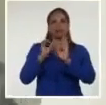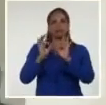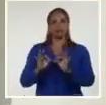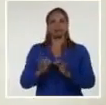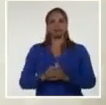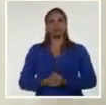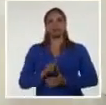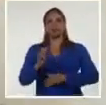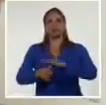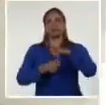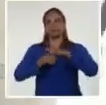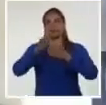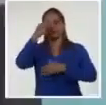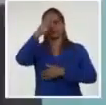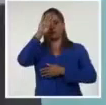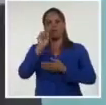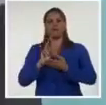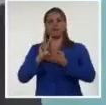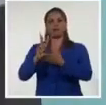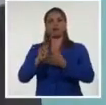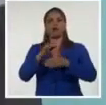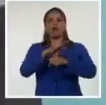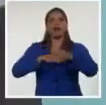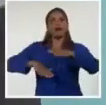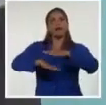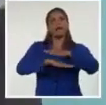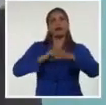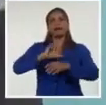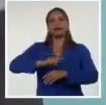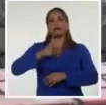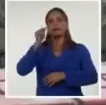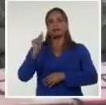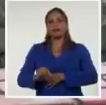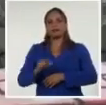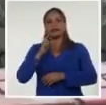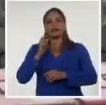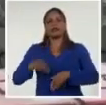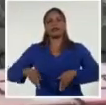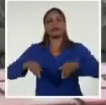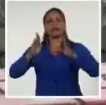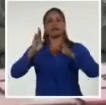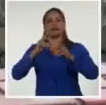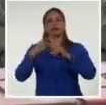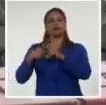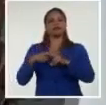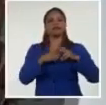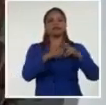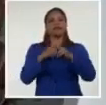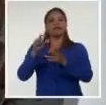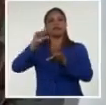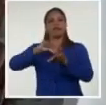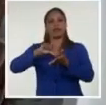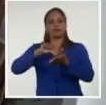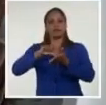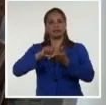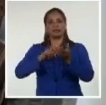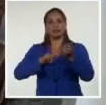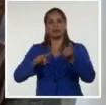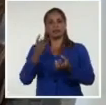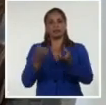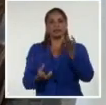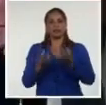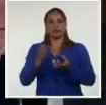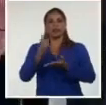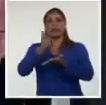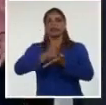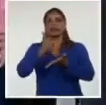El presidente cubano visitó el barrio de los artistas, un edificio que se remodela en el centro urbano de la ciudad capital como sede de la